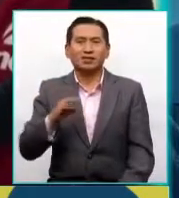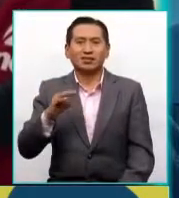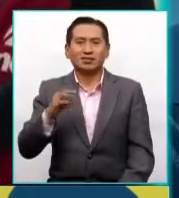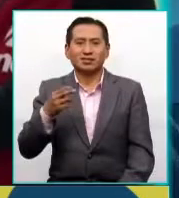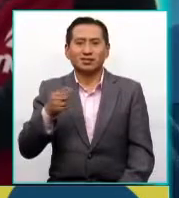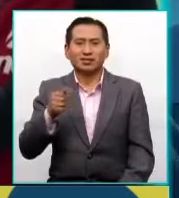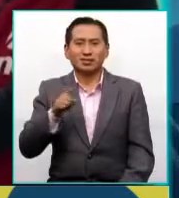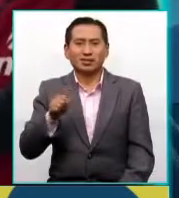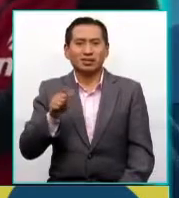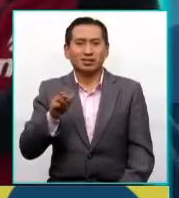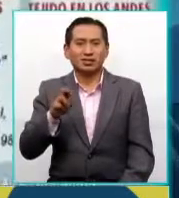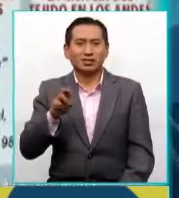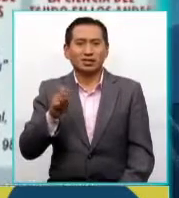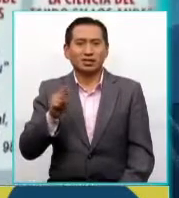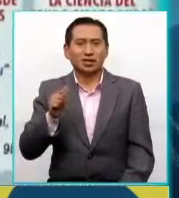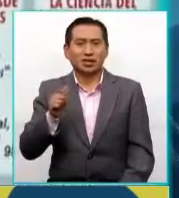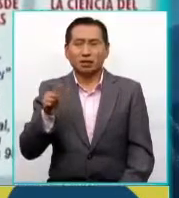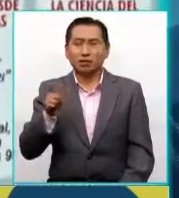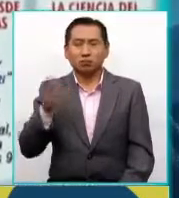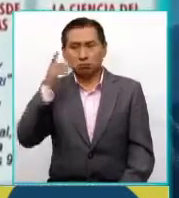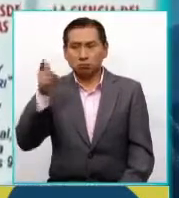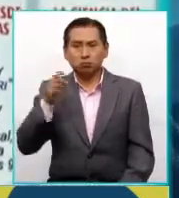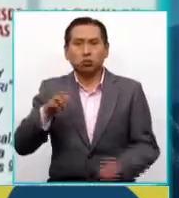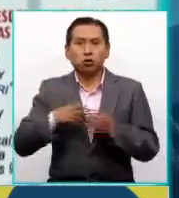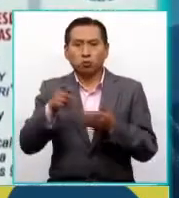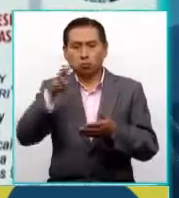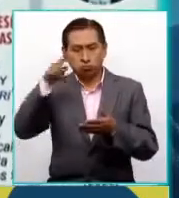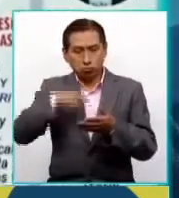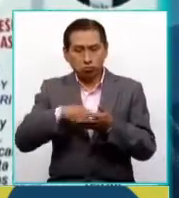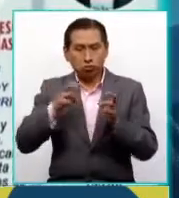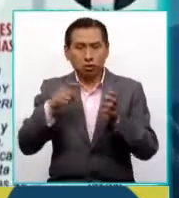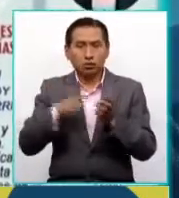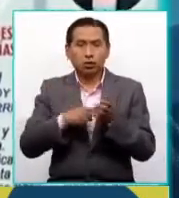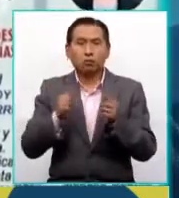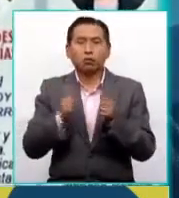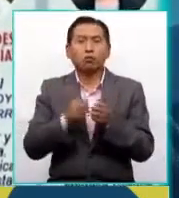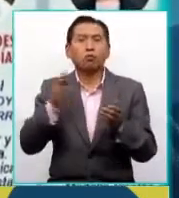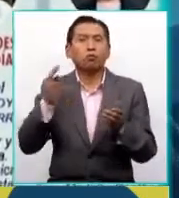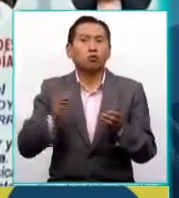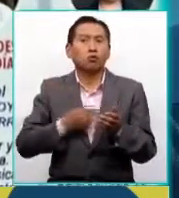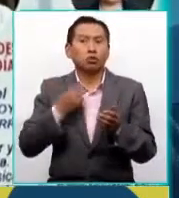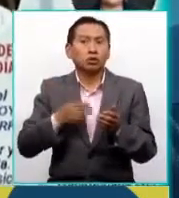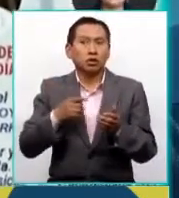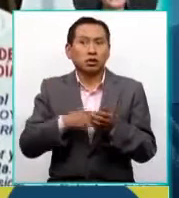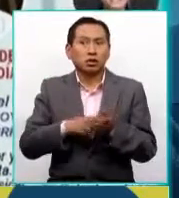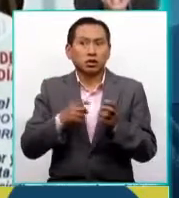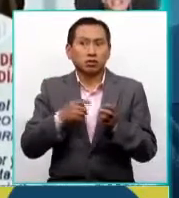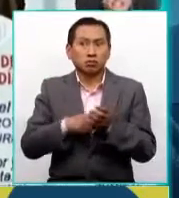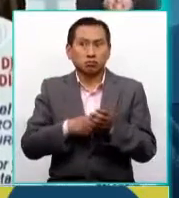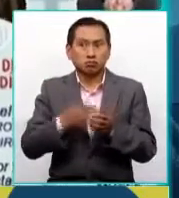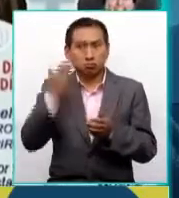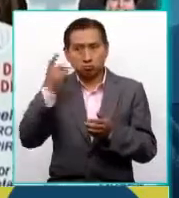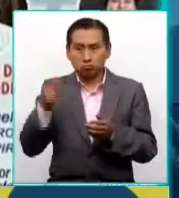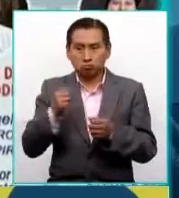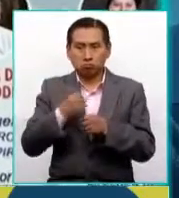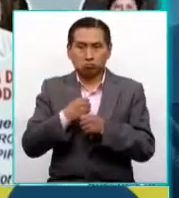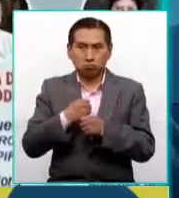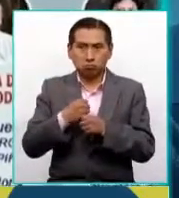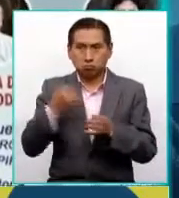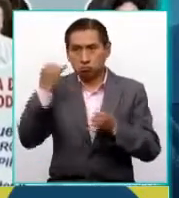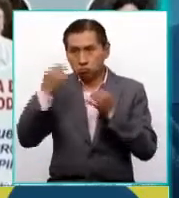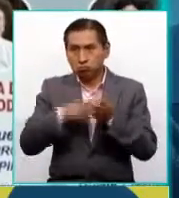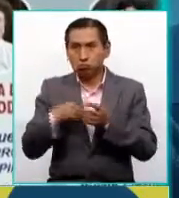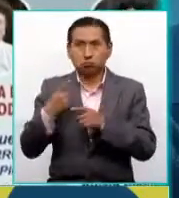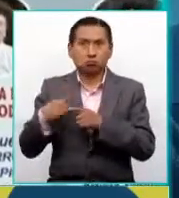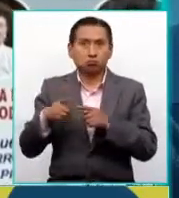desde las melodías, ¿no?, cómo trabajamos el tema de lectura desde la música, desde las melodías, la composición, la